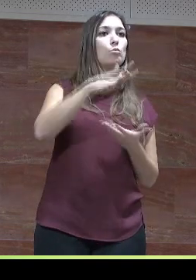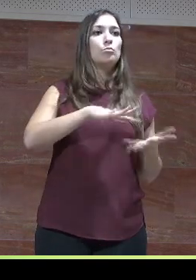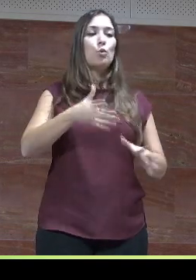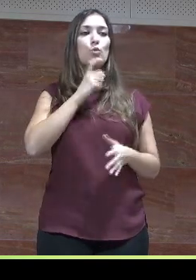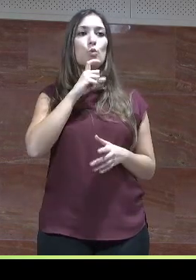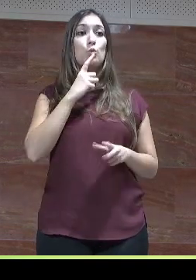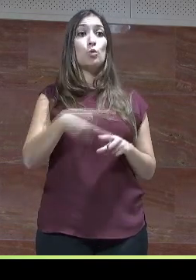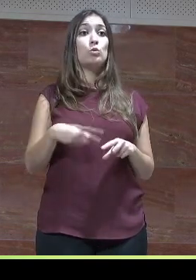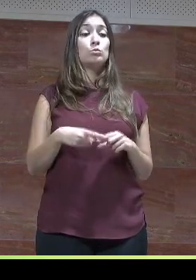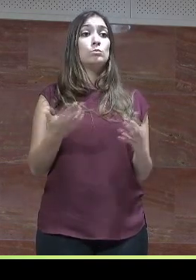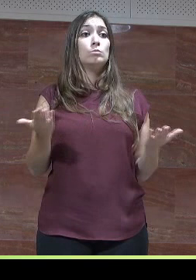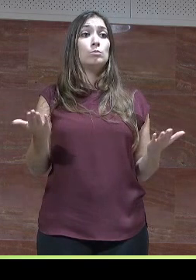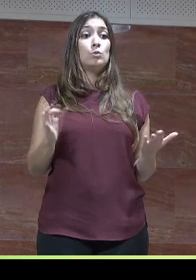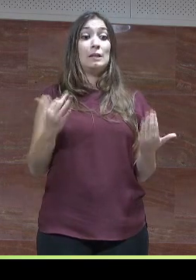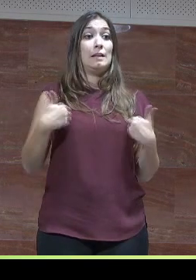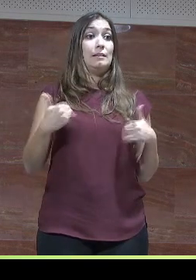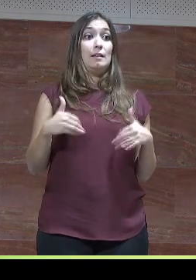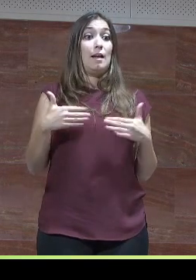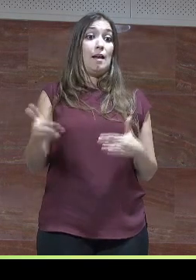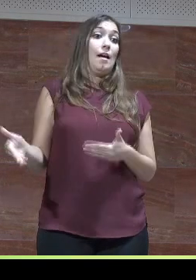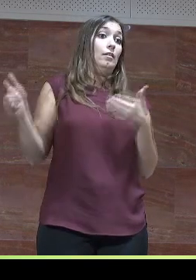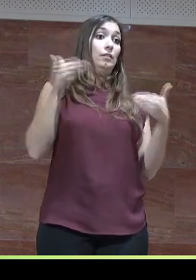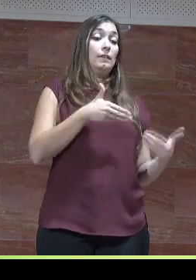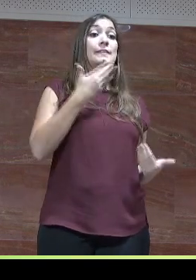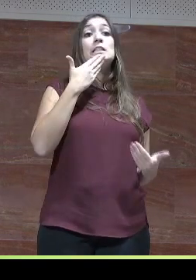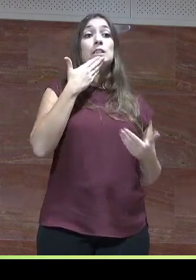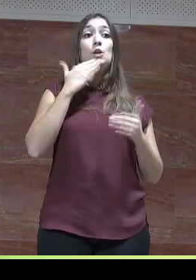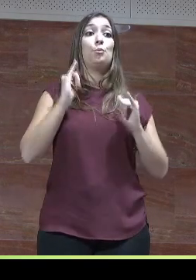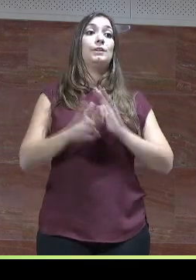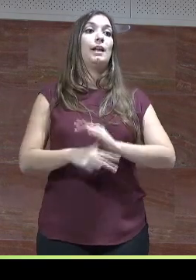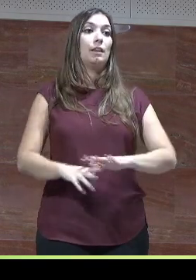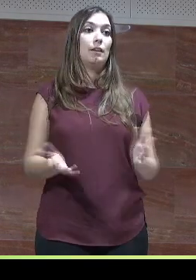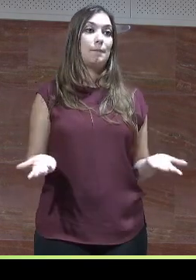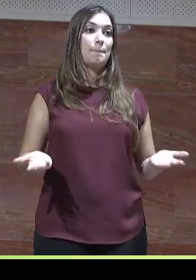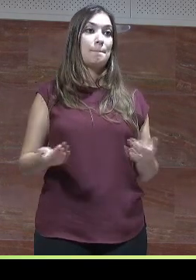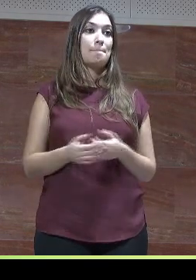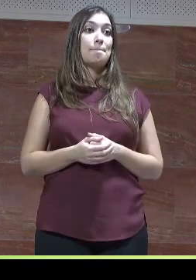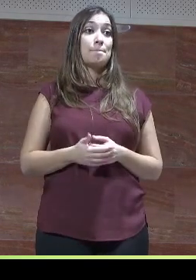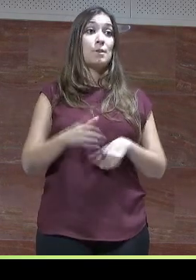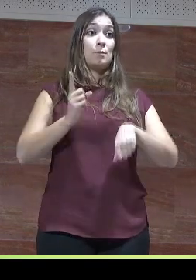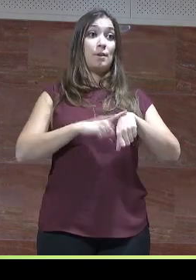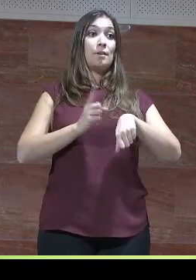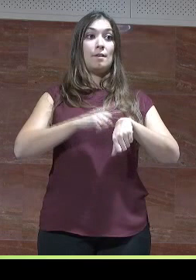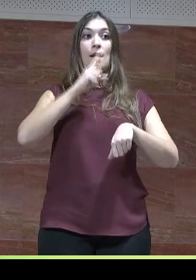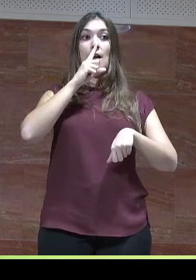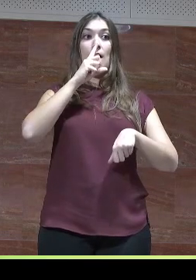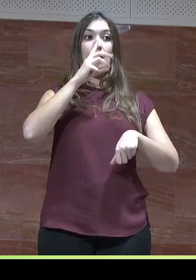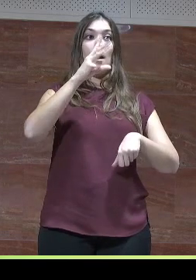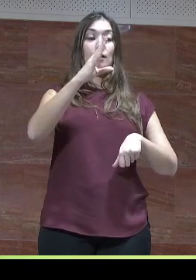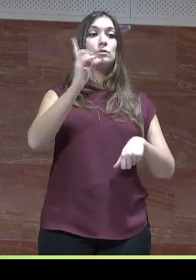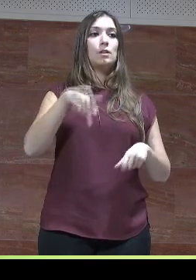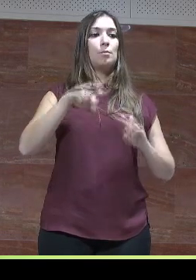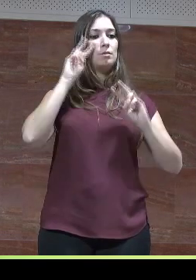esas necesidades, o la empezamos antes o llegamos tarde, entre otras cosas, porque a medida que pasan los años perdemos